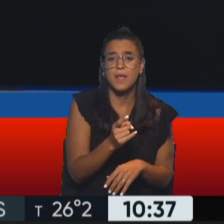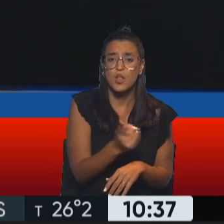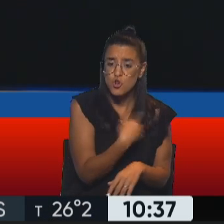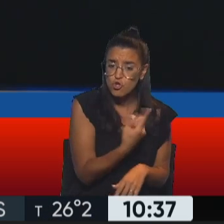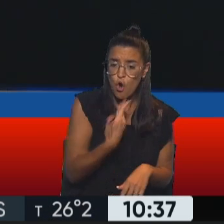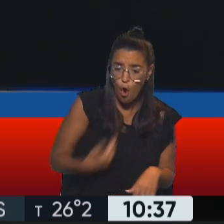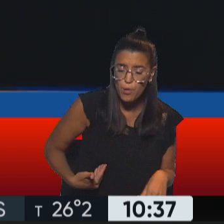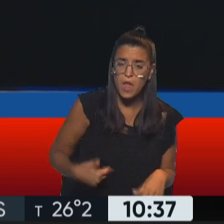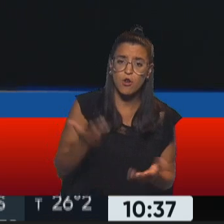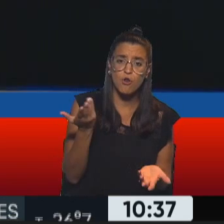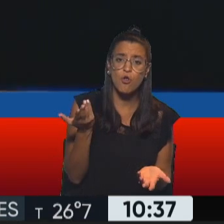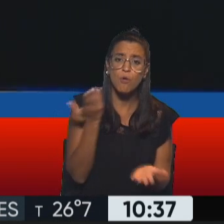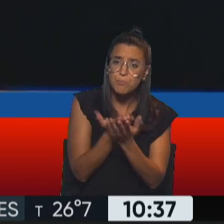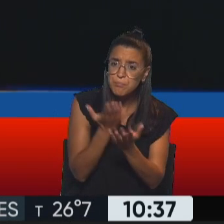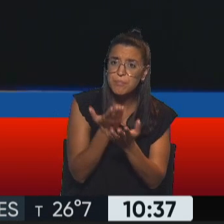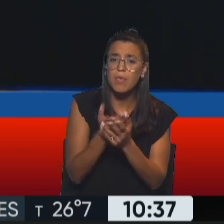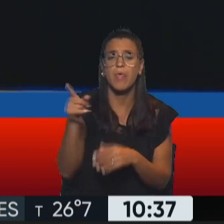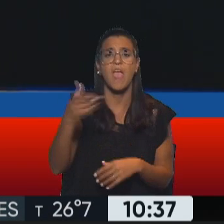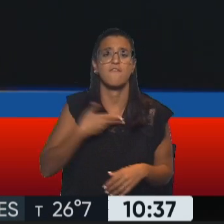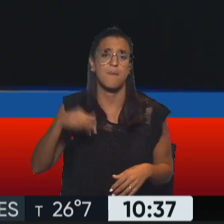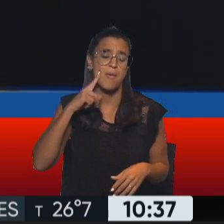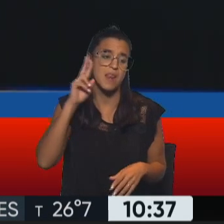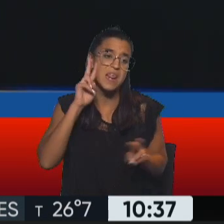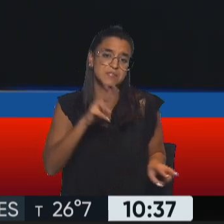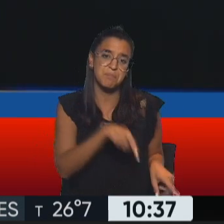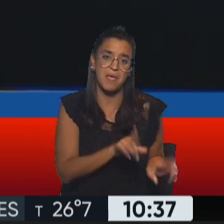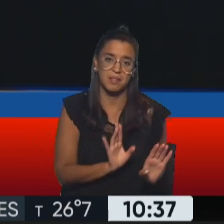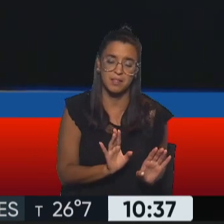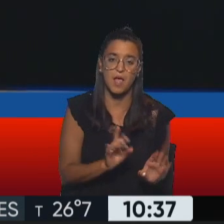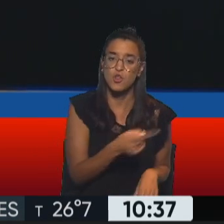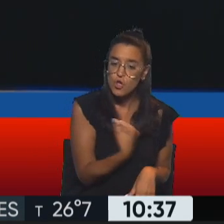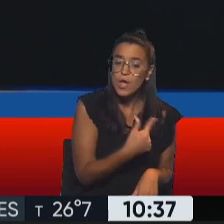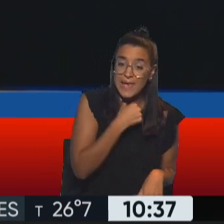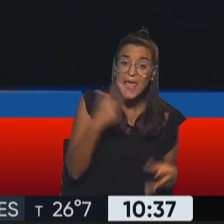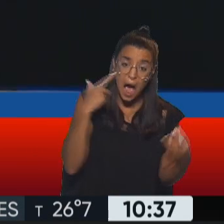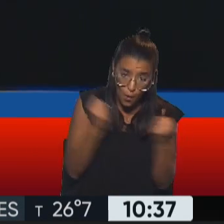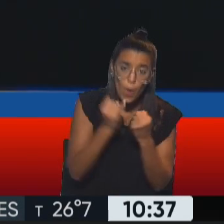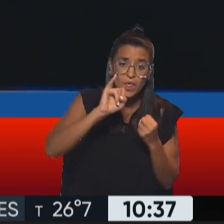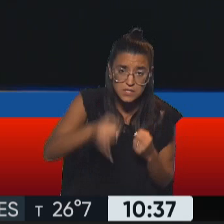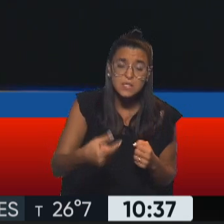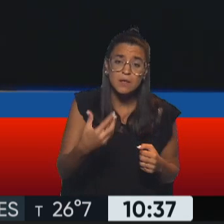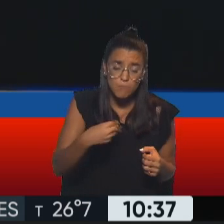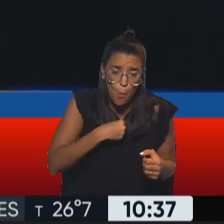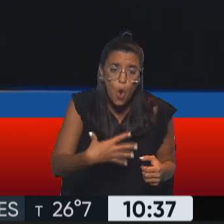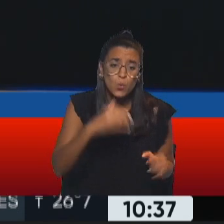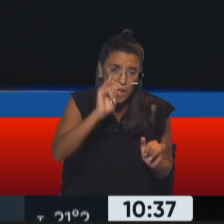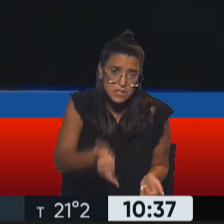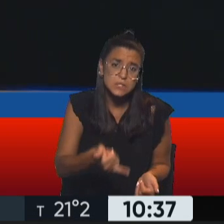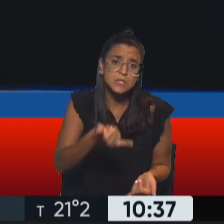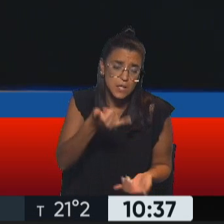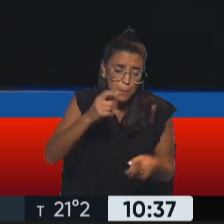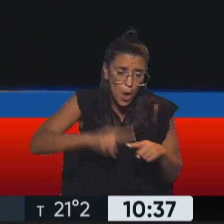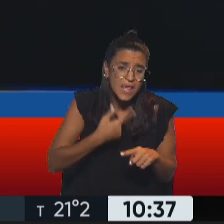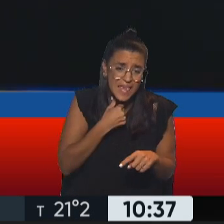nuestro gobierno sostuvo, que queríamos llegar a un acuerdo, que teníamos vocación y decisión política